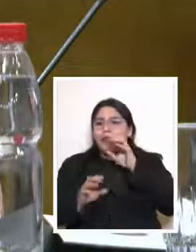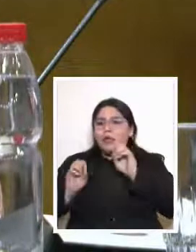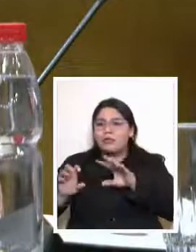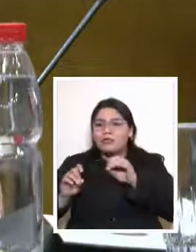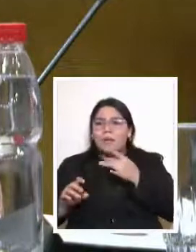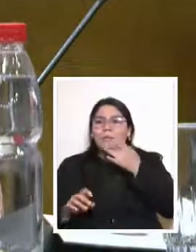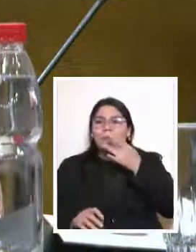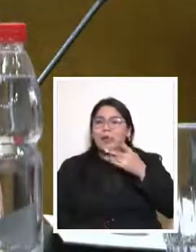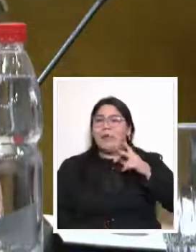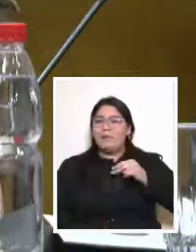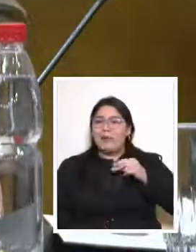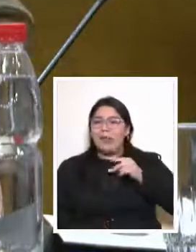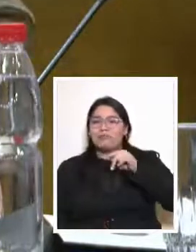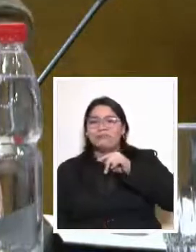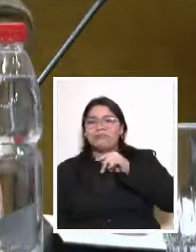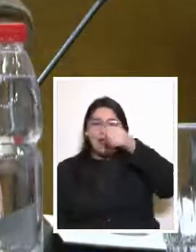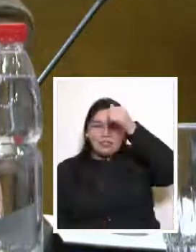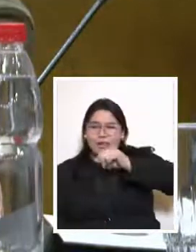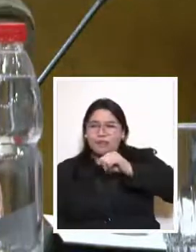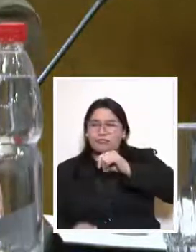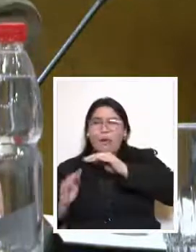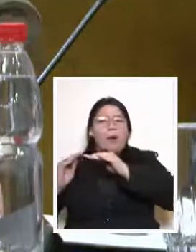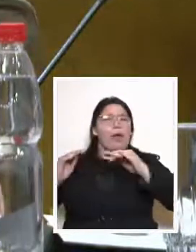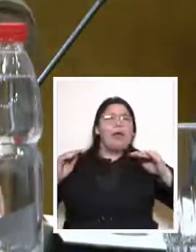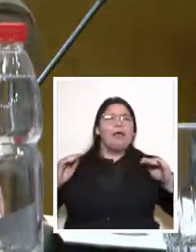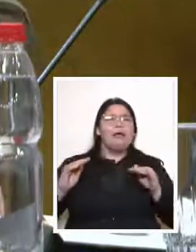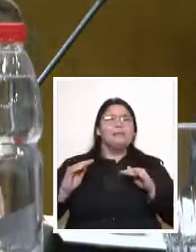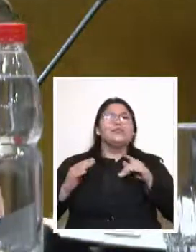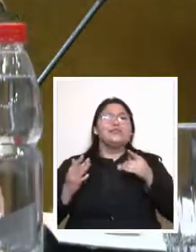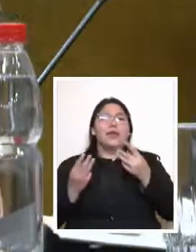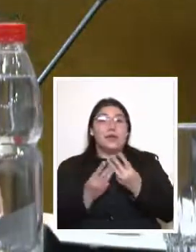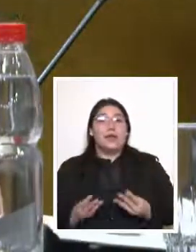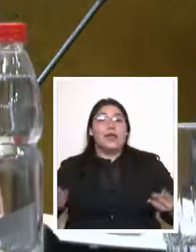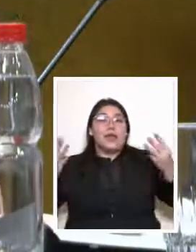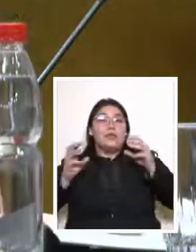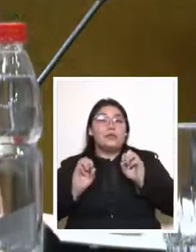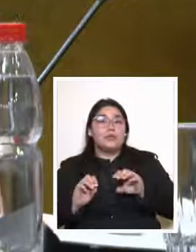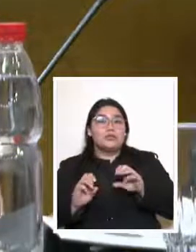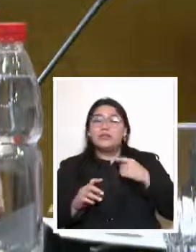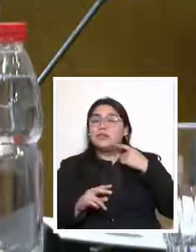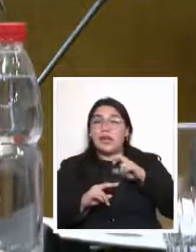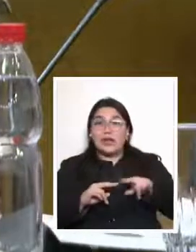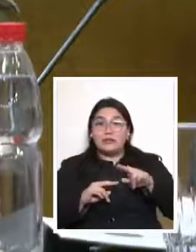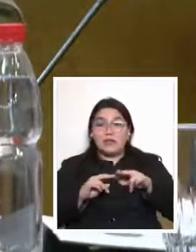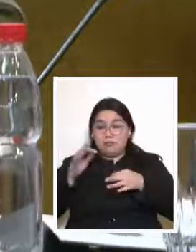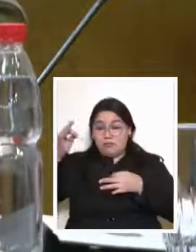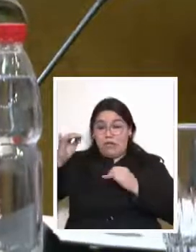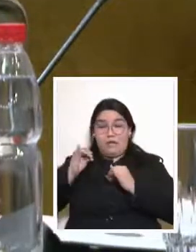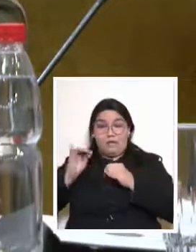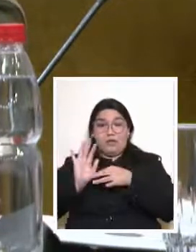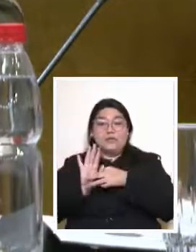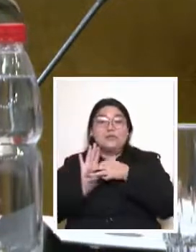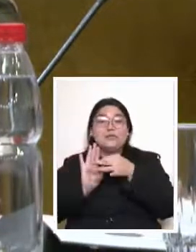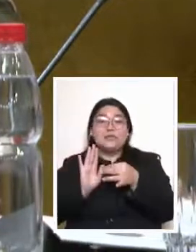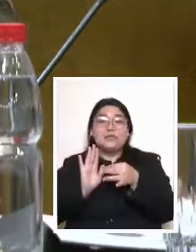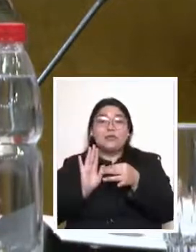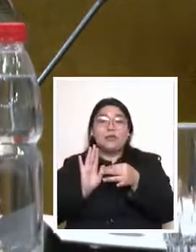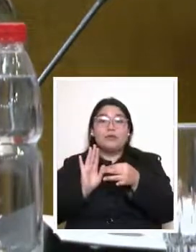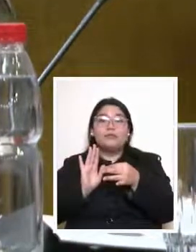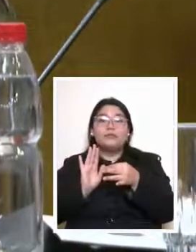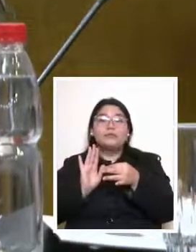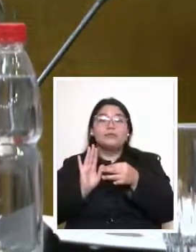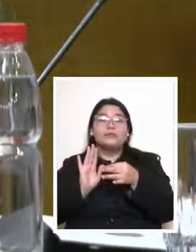premios y los castigos. Entonces, lo que la UNESCO hace o esta comisión hace en este informe, creo yo, es recuperar una